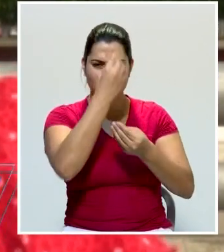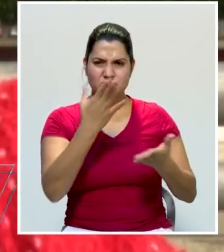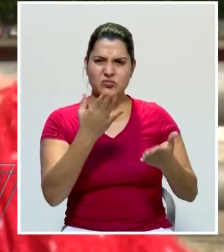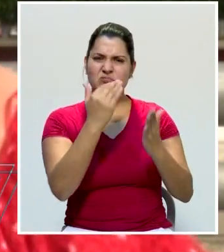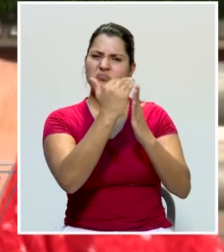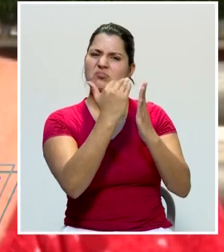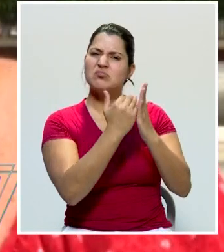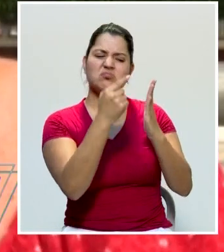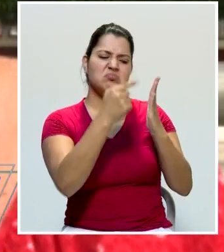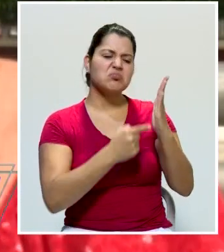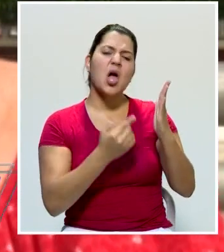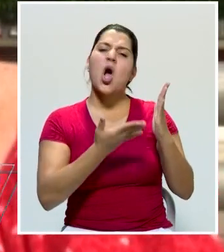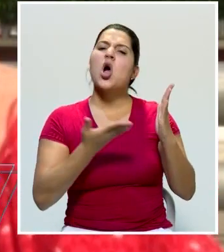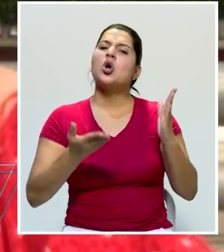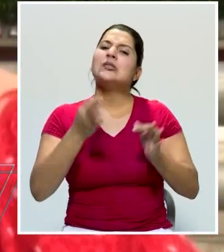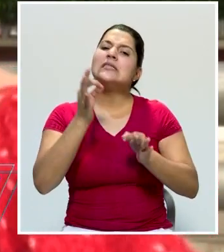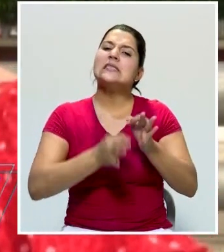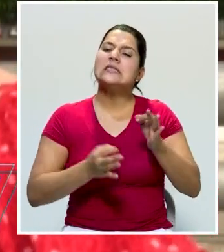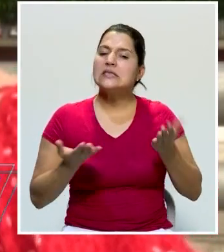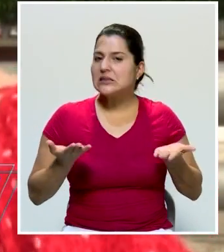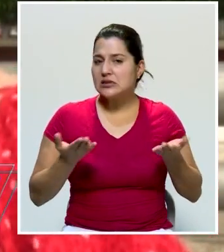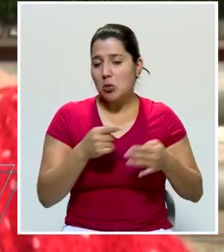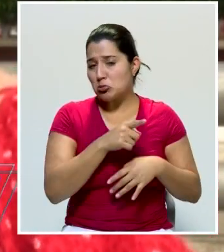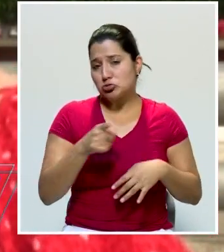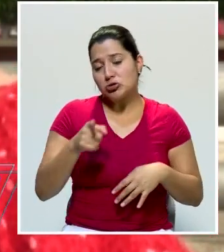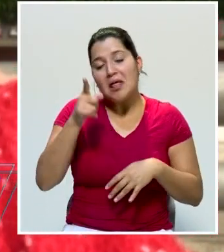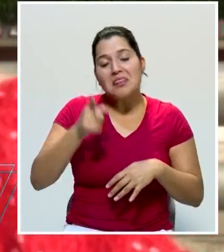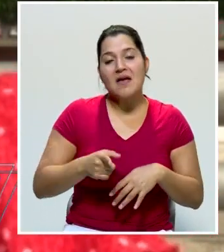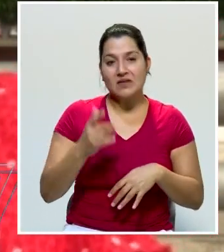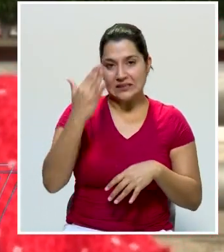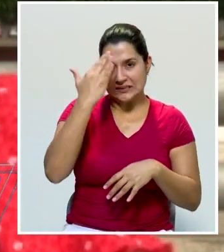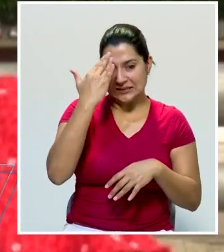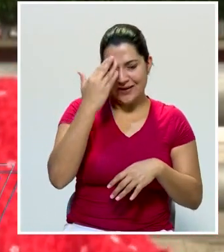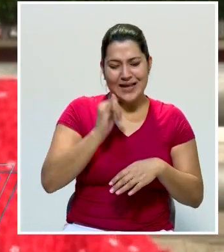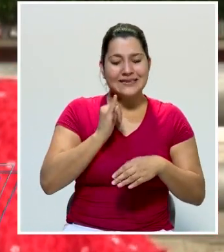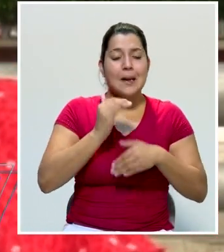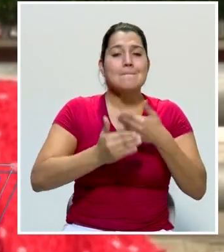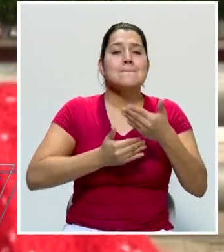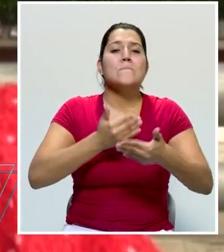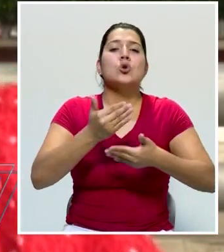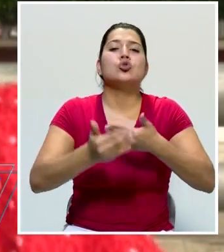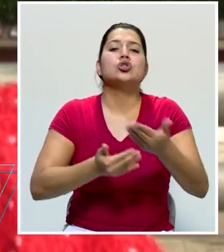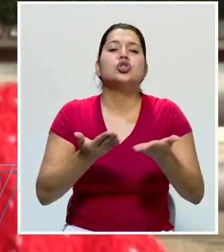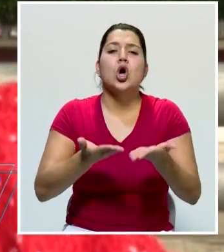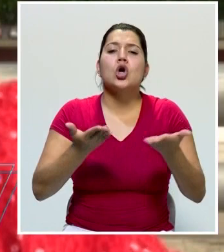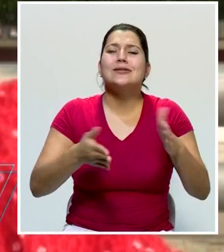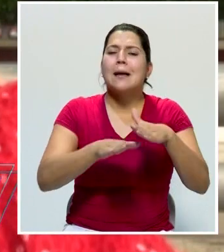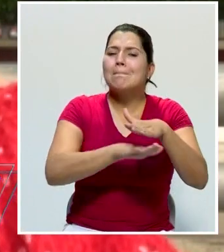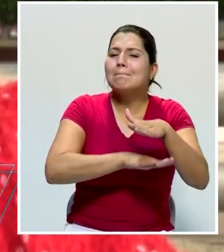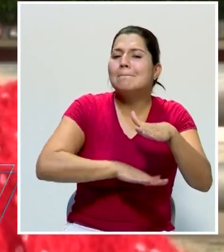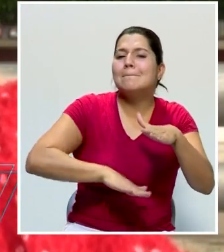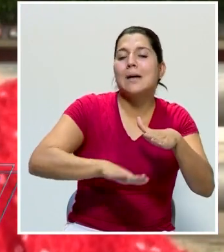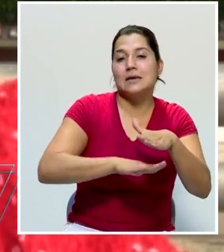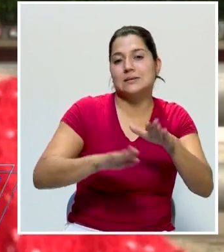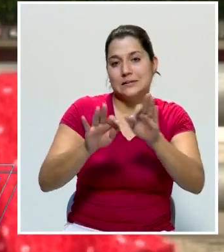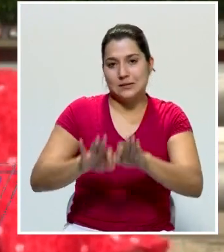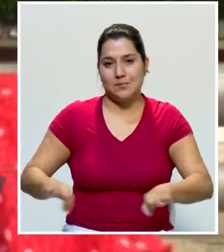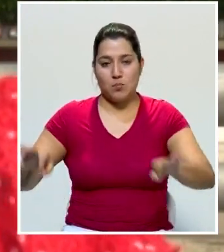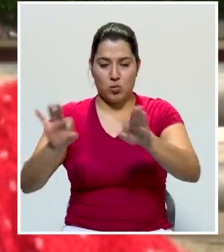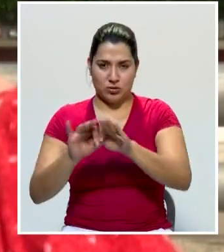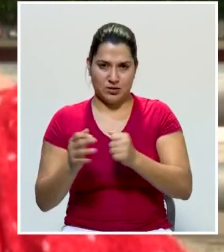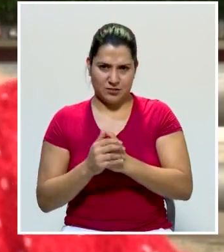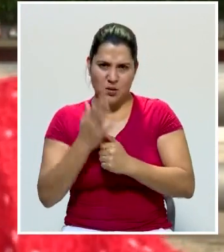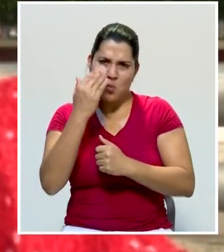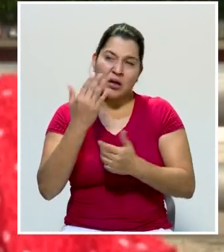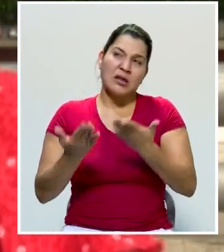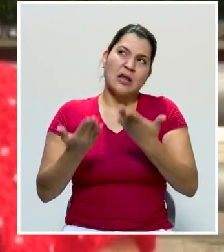cosas sencillas, aquí también hay que aclarar que este protocolo es de lo básico y esencial, porque pueden preguntarse, bueno,